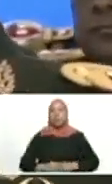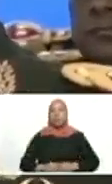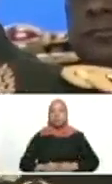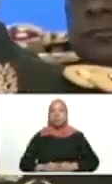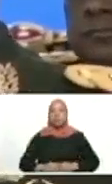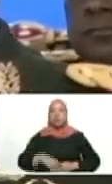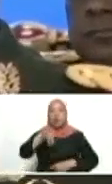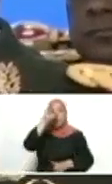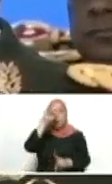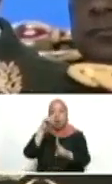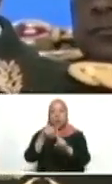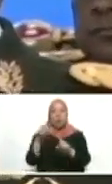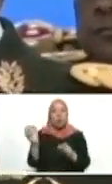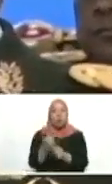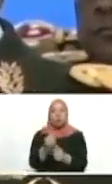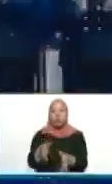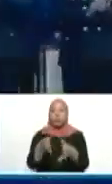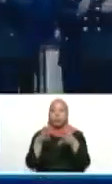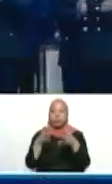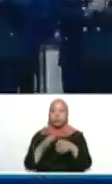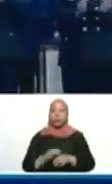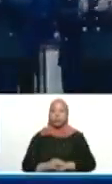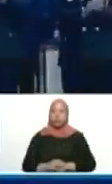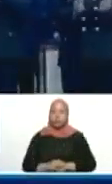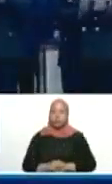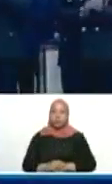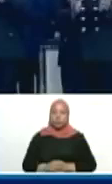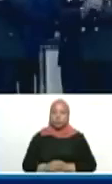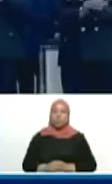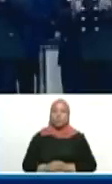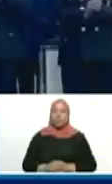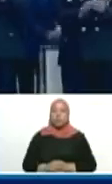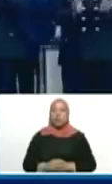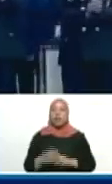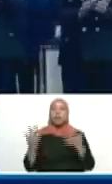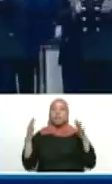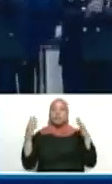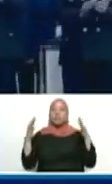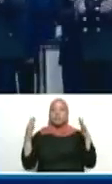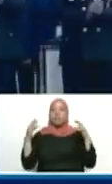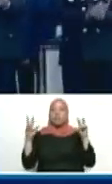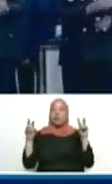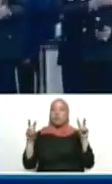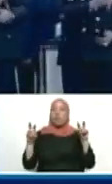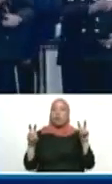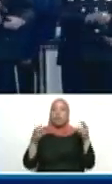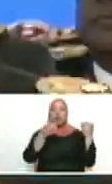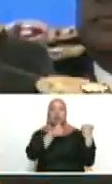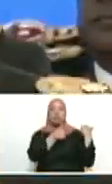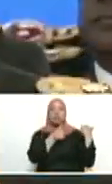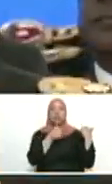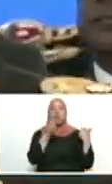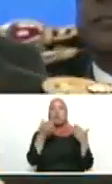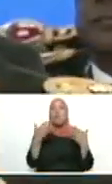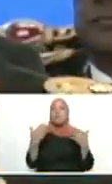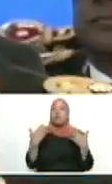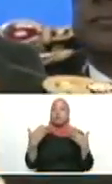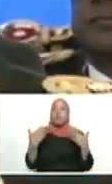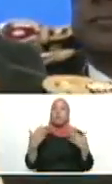Misión cumplida, mayor general, quien va a nuevas responsabilidades muy pronto.